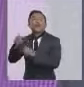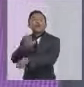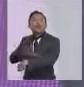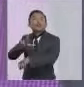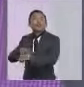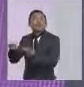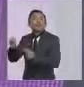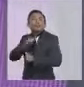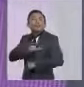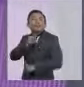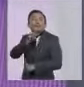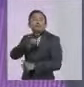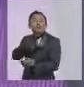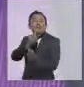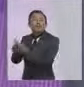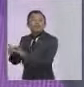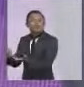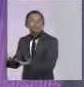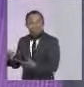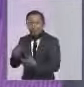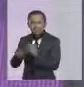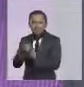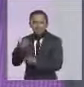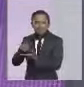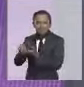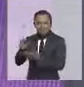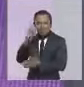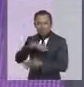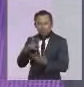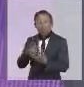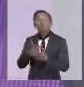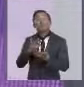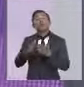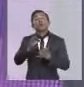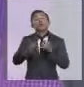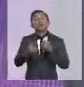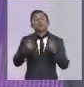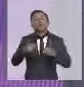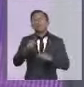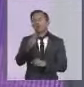un minuto para hacer una última intervención. Iniciamos con usted, candidato Jaime Rodríguez Calderón.